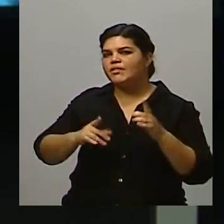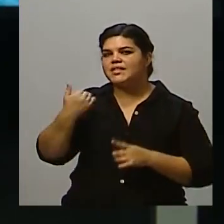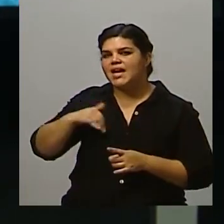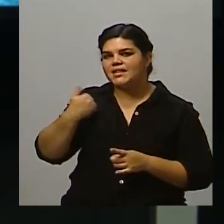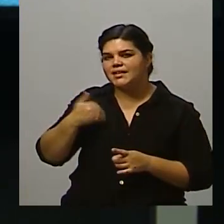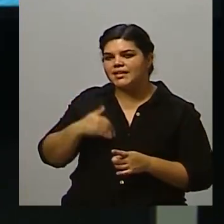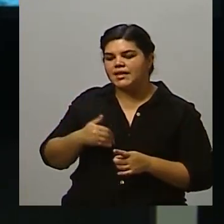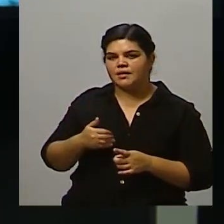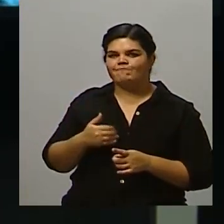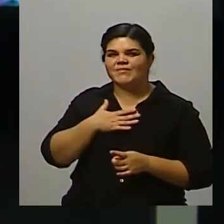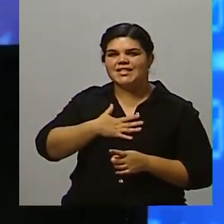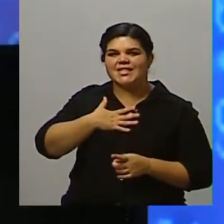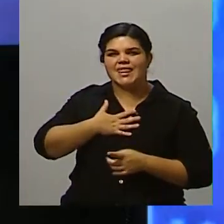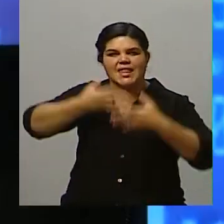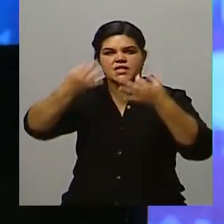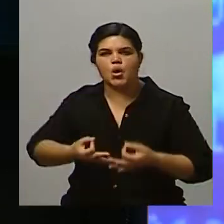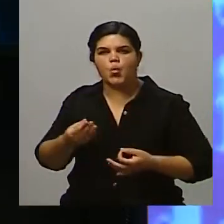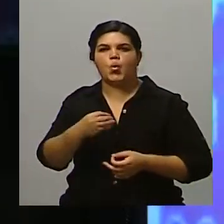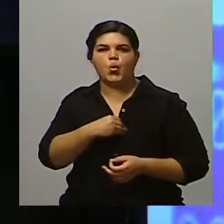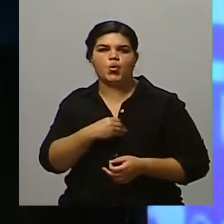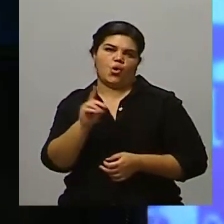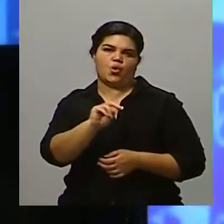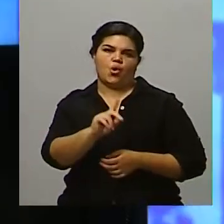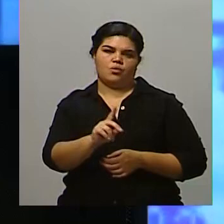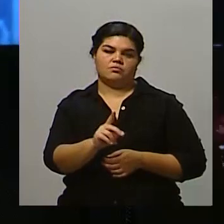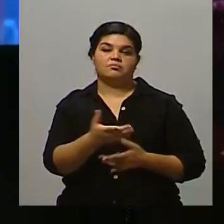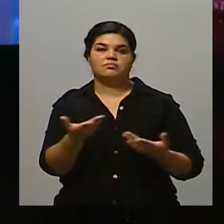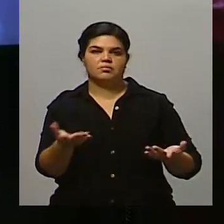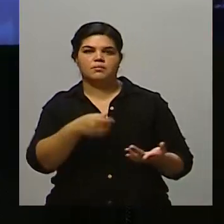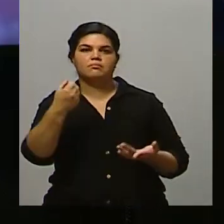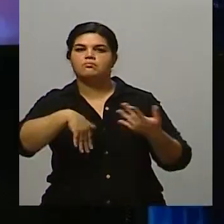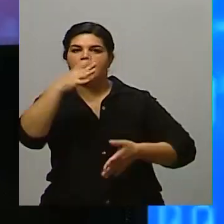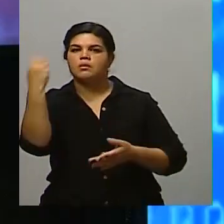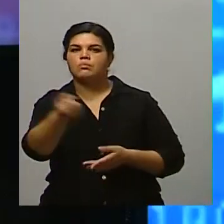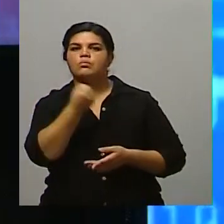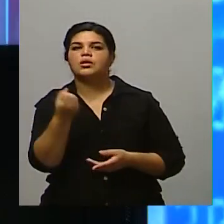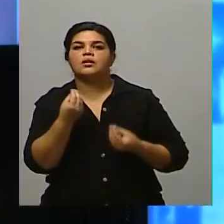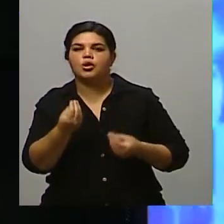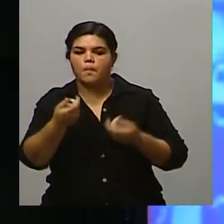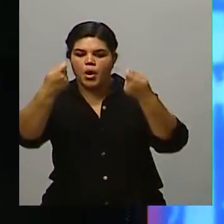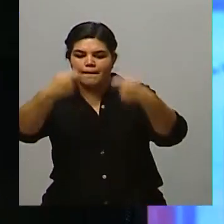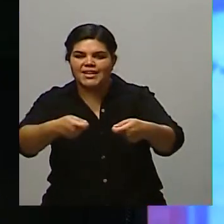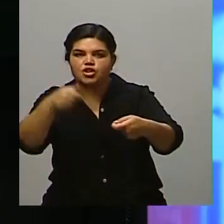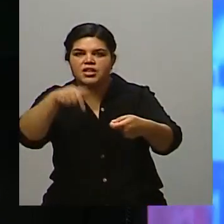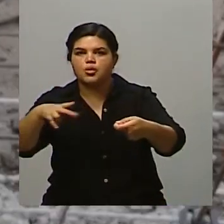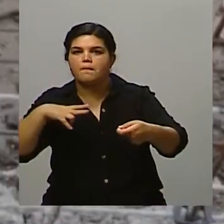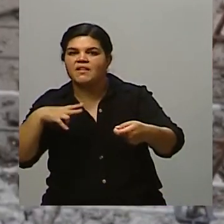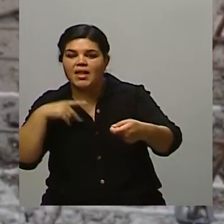quiere invertir, ¿no? Y la inversión es la clave. O sea, ese justamente es un punto clave, ¿no? La iniciativa privada, la inversión